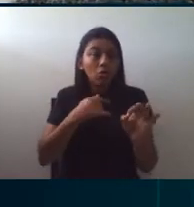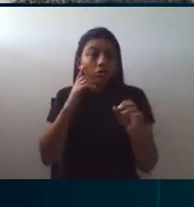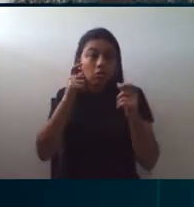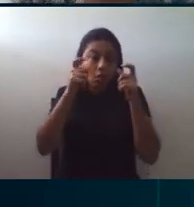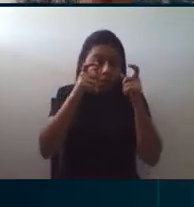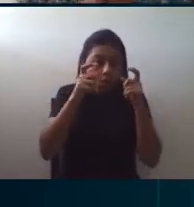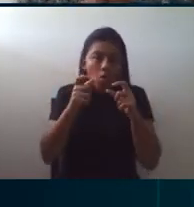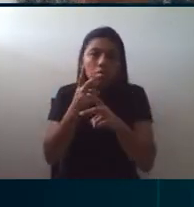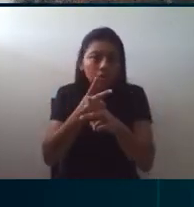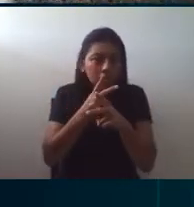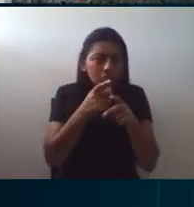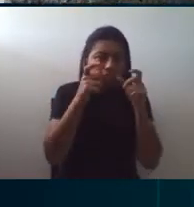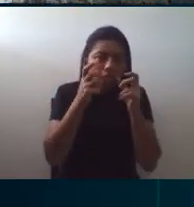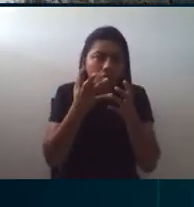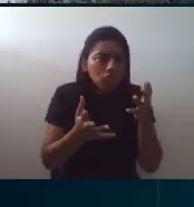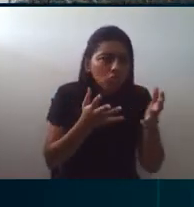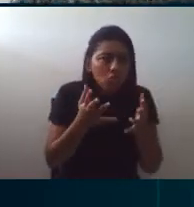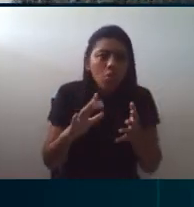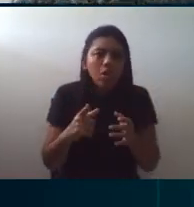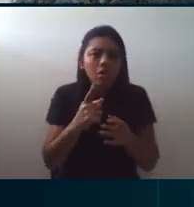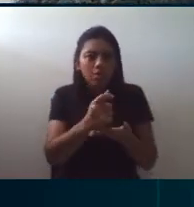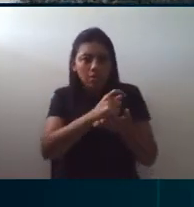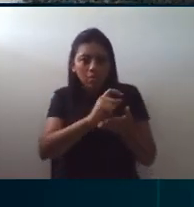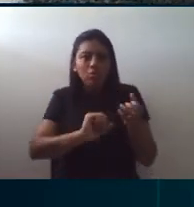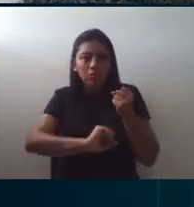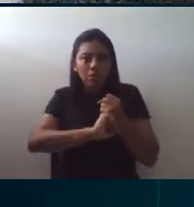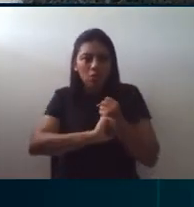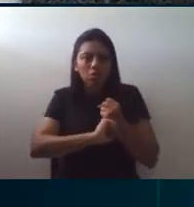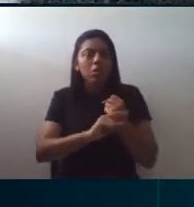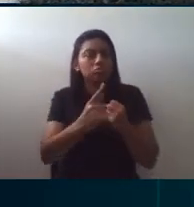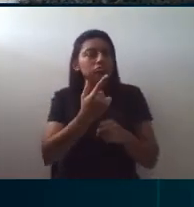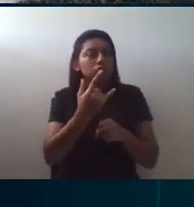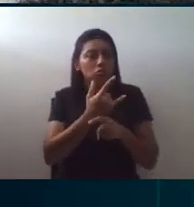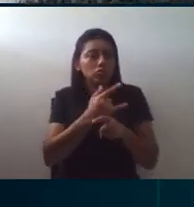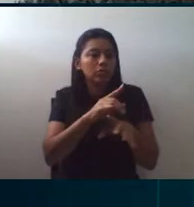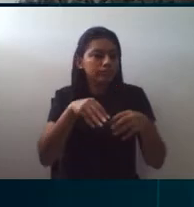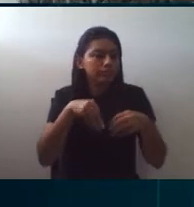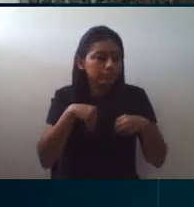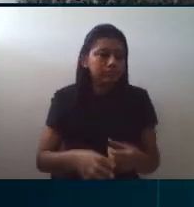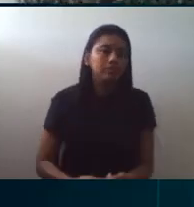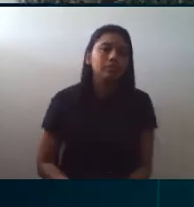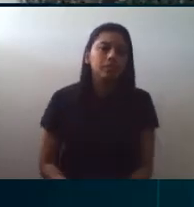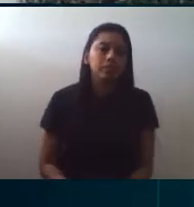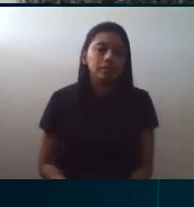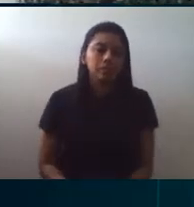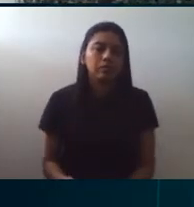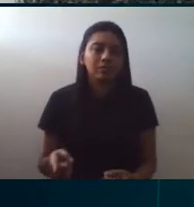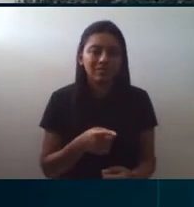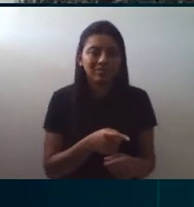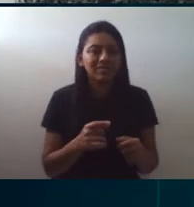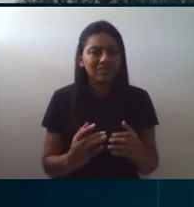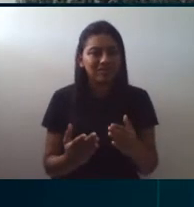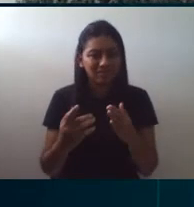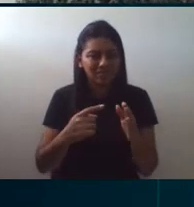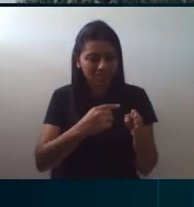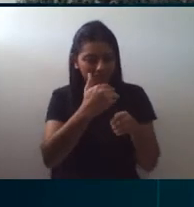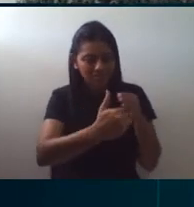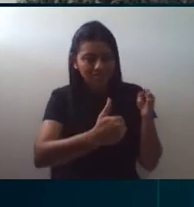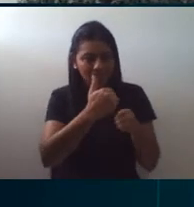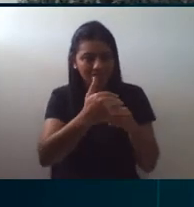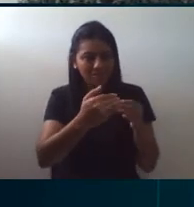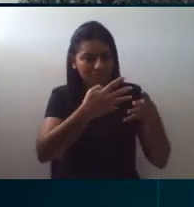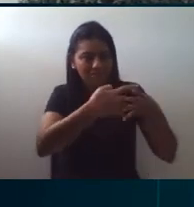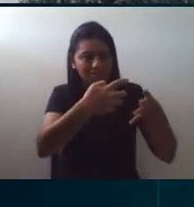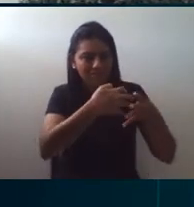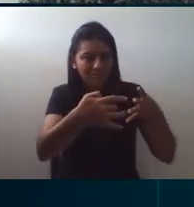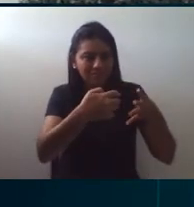gestión de proyectos. Y pues de ahí pues abran la mente muchas más cosas que ustedes imaginen donde haya procesamiento de textos y esto les puede, digamos, aportar. Aquí les quiero mostrar